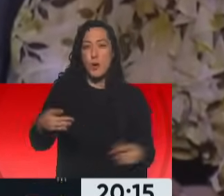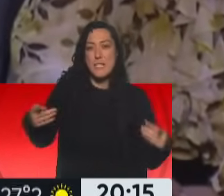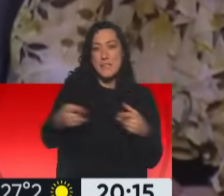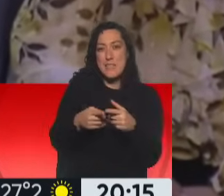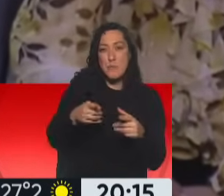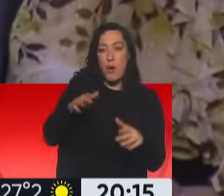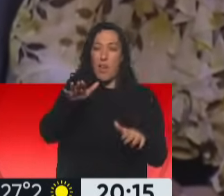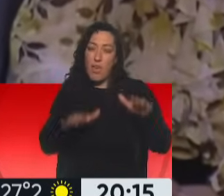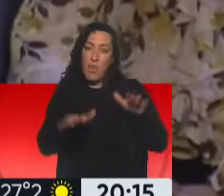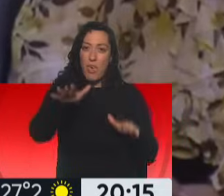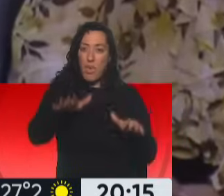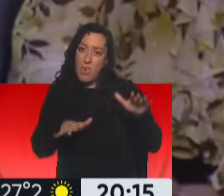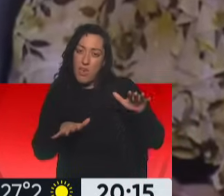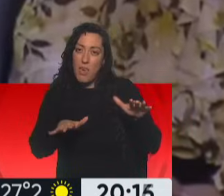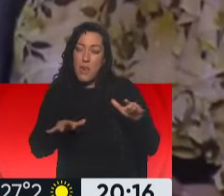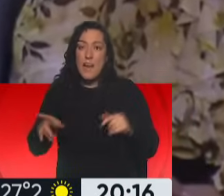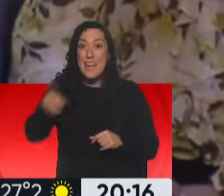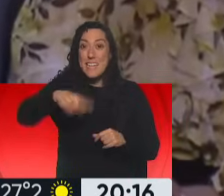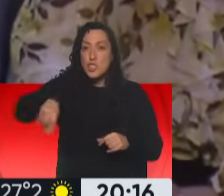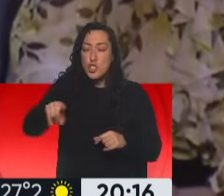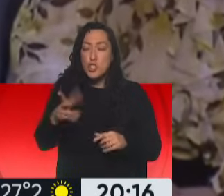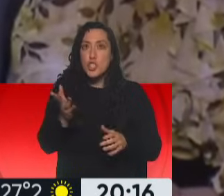inestabilidad, y lo cual lo hacen de manera